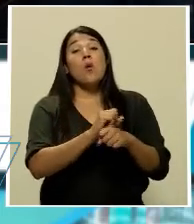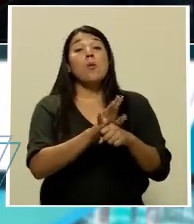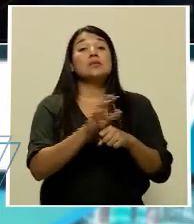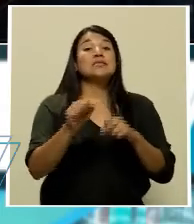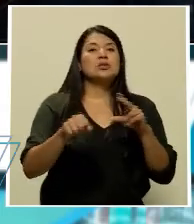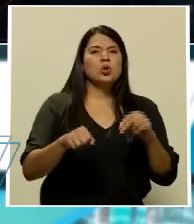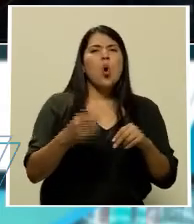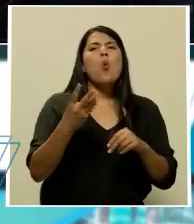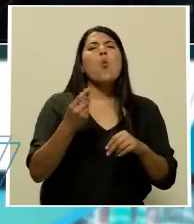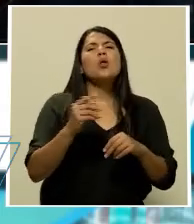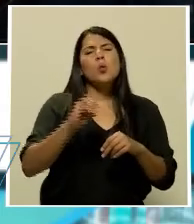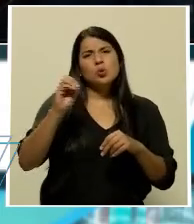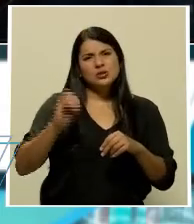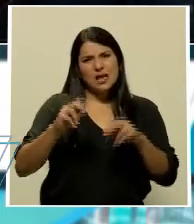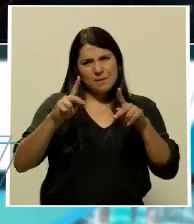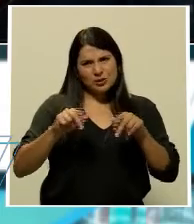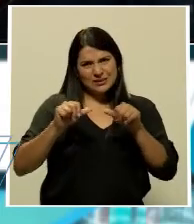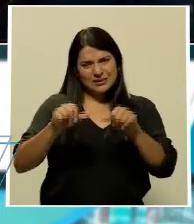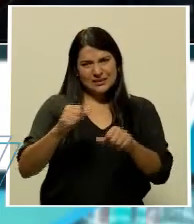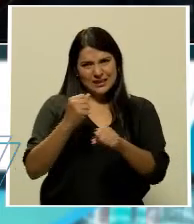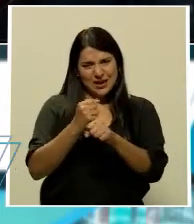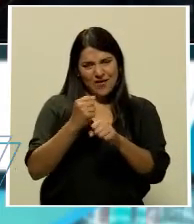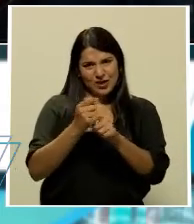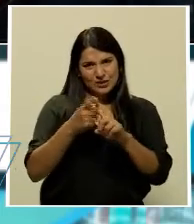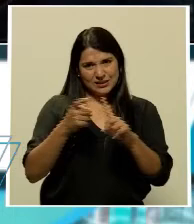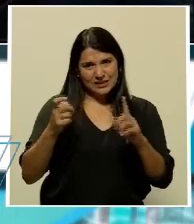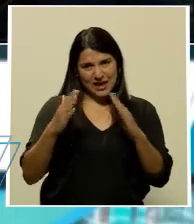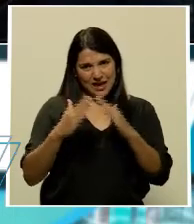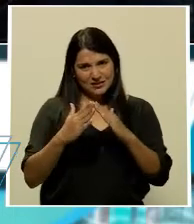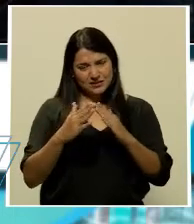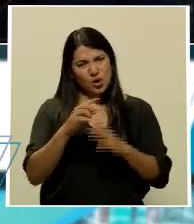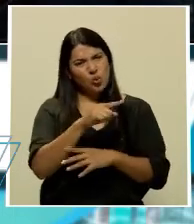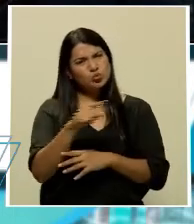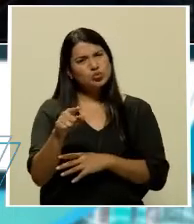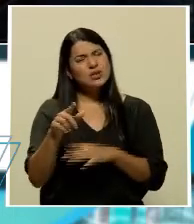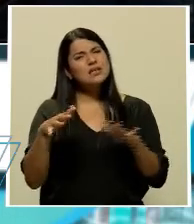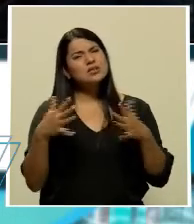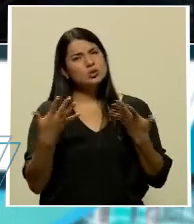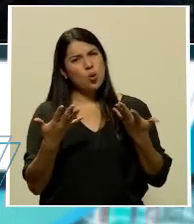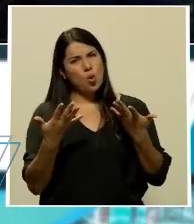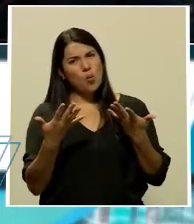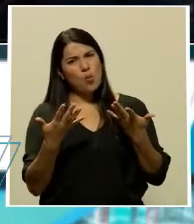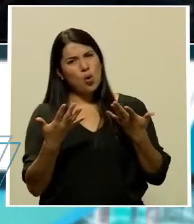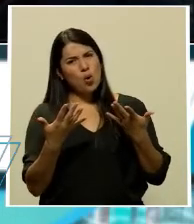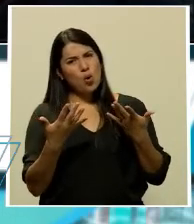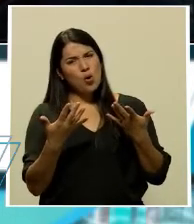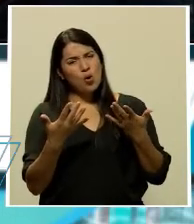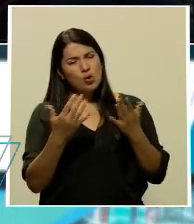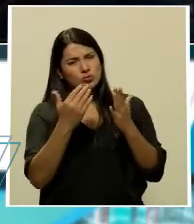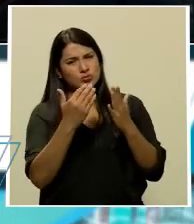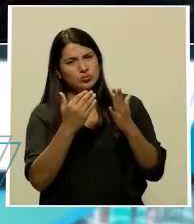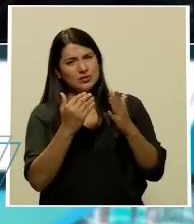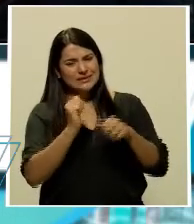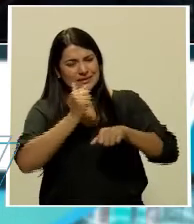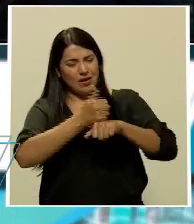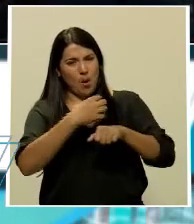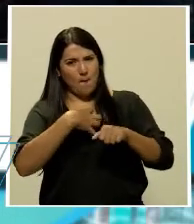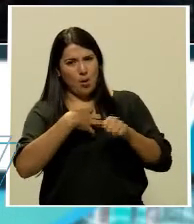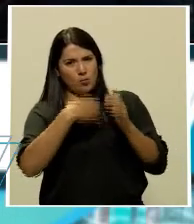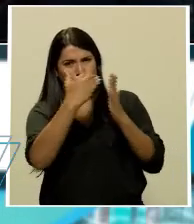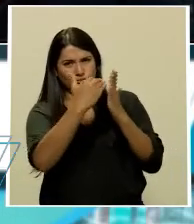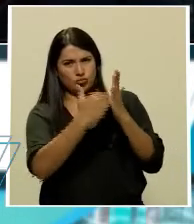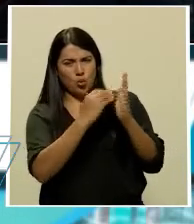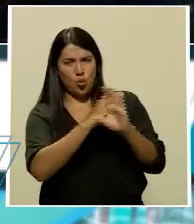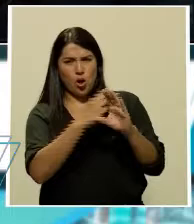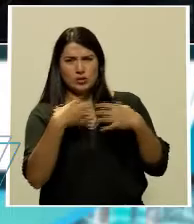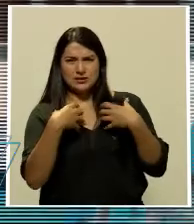virus, va a seguir en teletrabajo. ¿Cómo están revisando su propio protocolo de trabajo